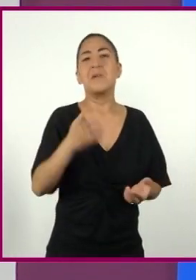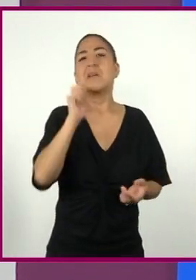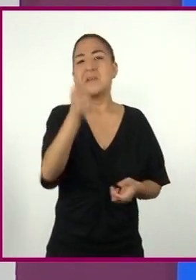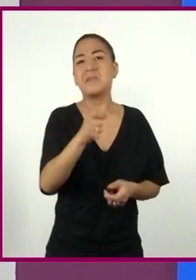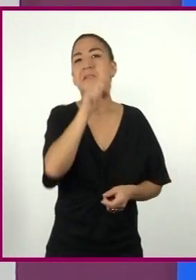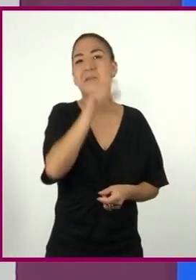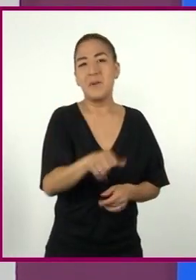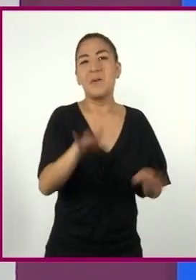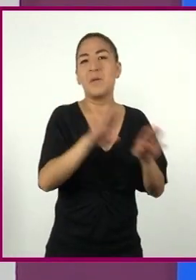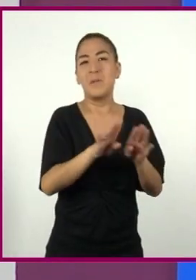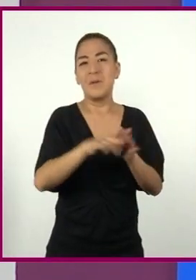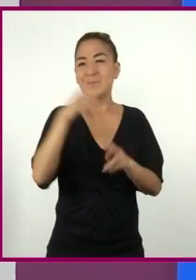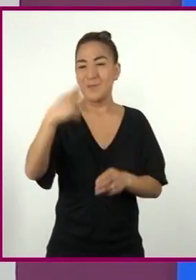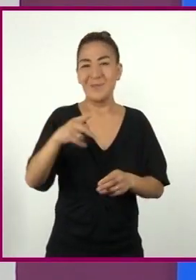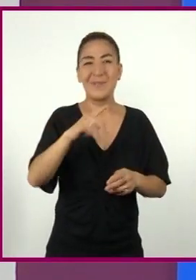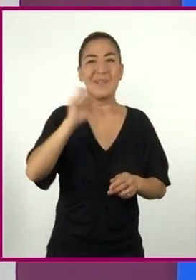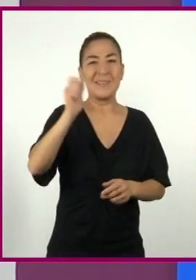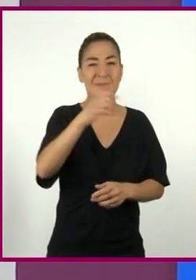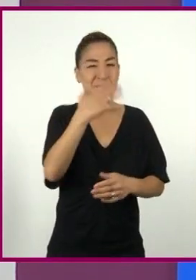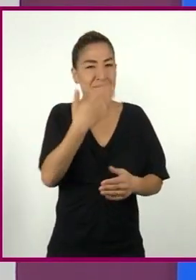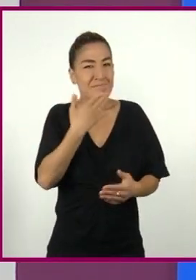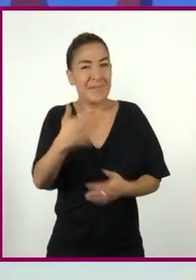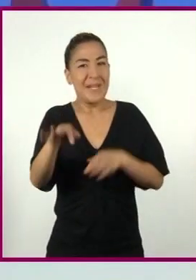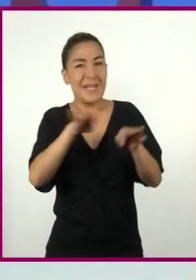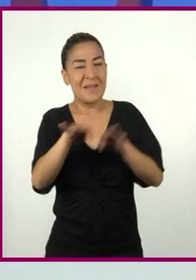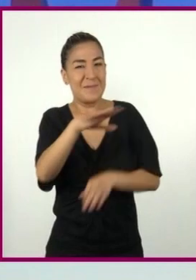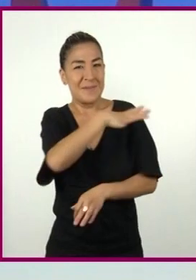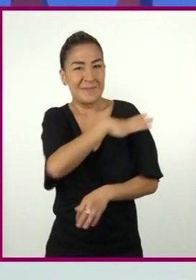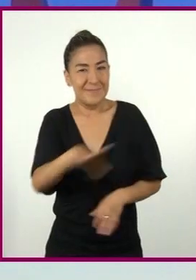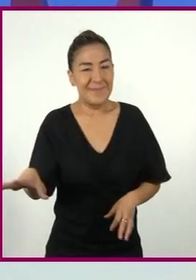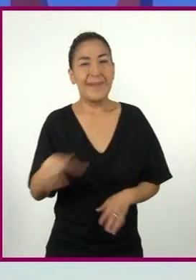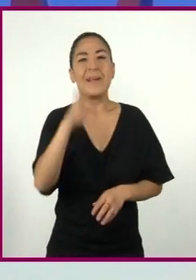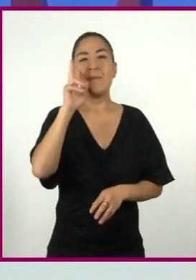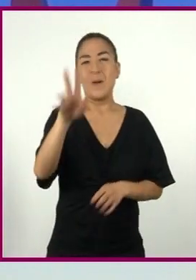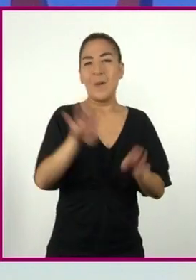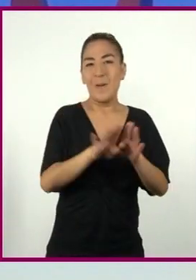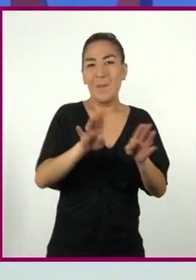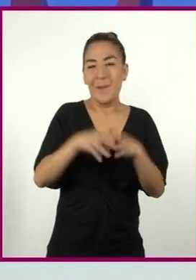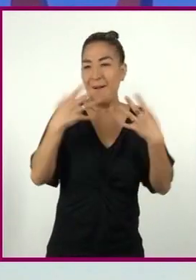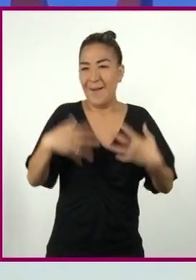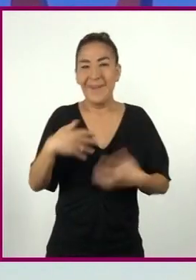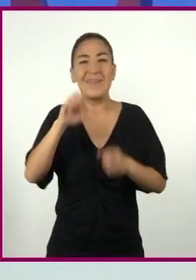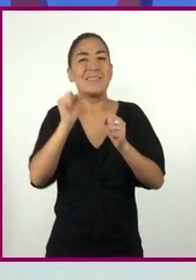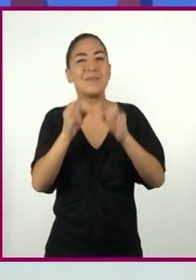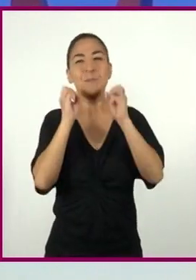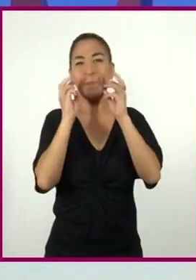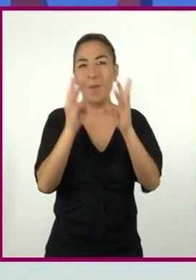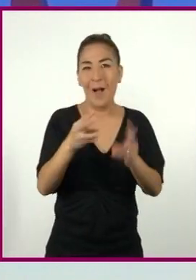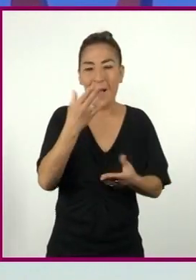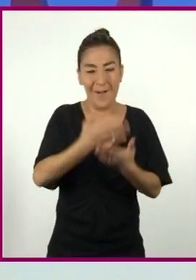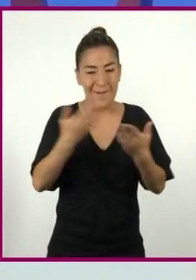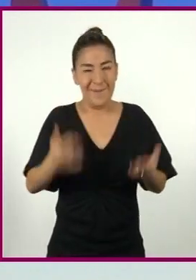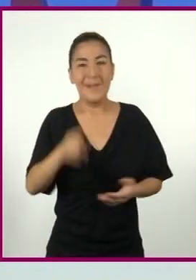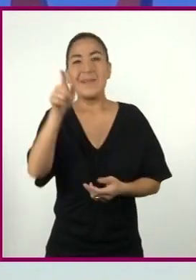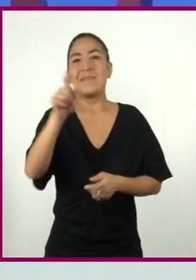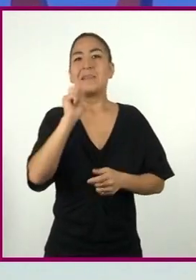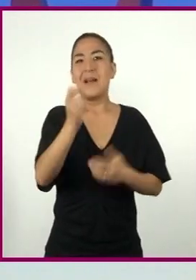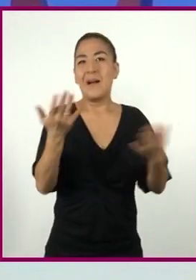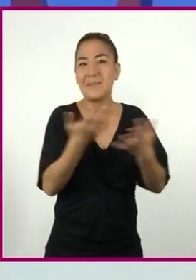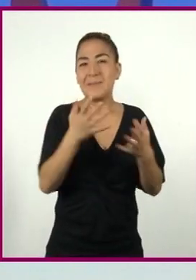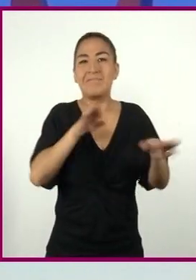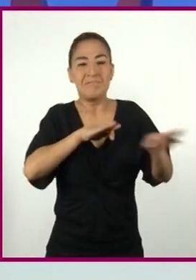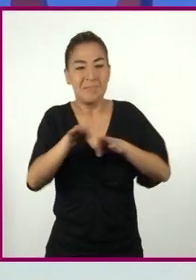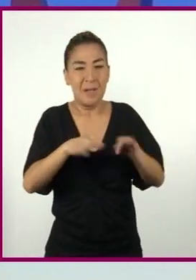realizado actos heroicos o valiosos? ¿Les asombra a alguien de la actualidad por lo que realiza o por